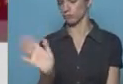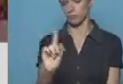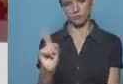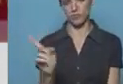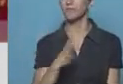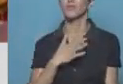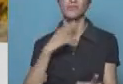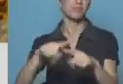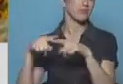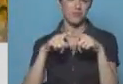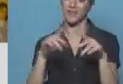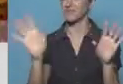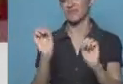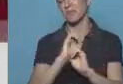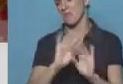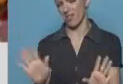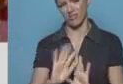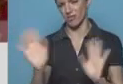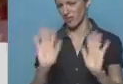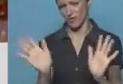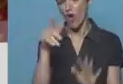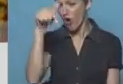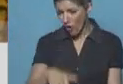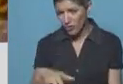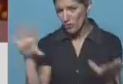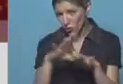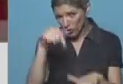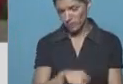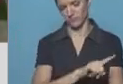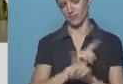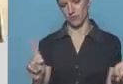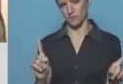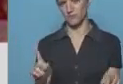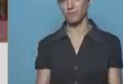No me metan en discusiones que no van, que no son para el día de hoy.